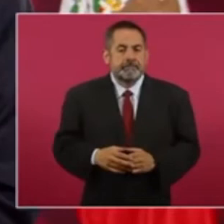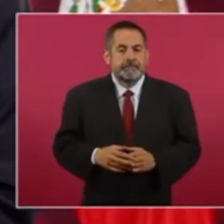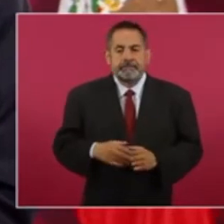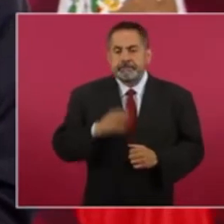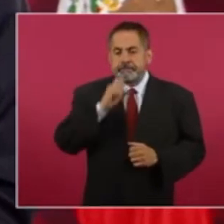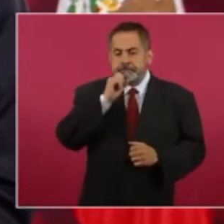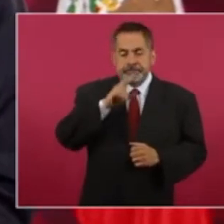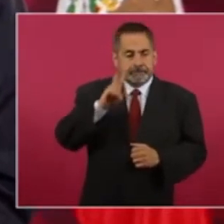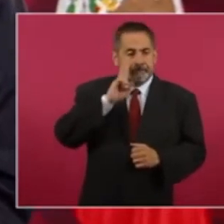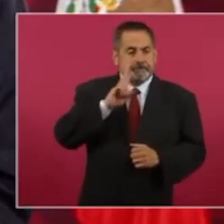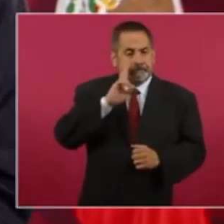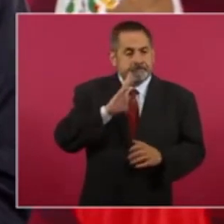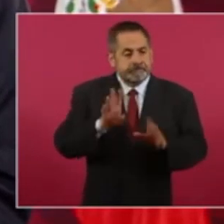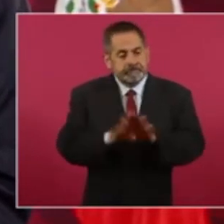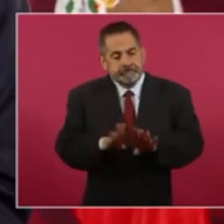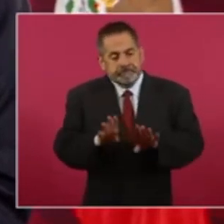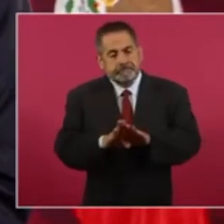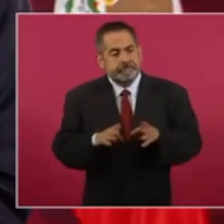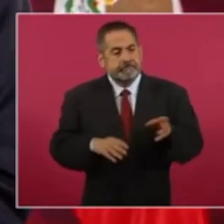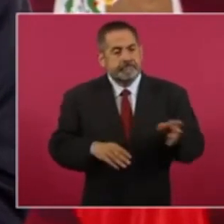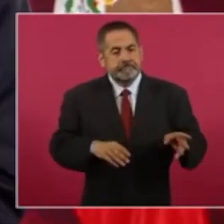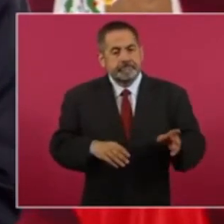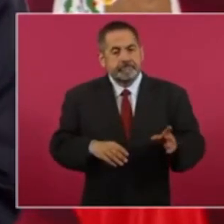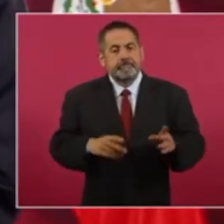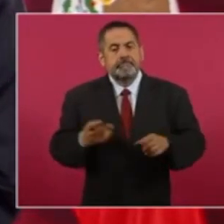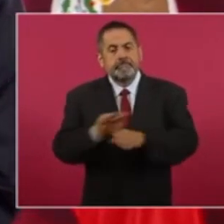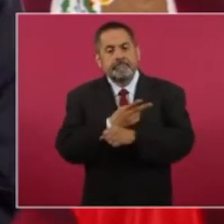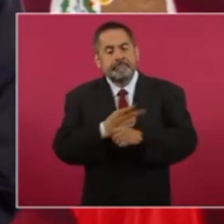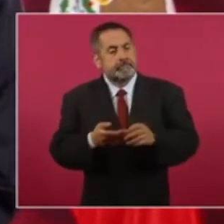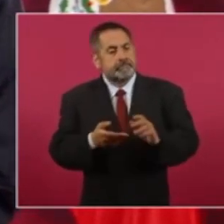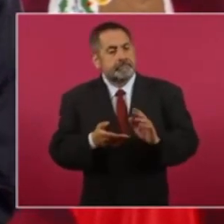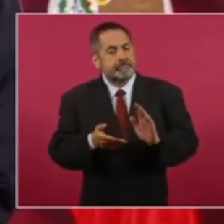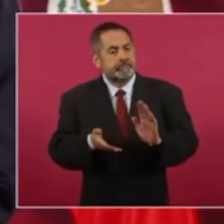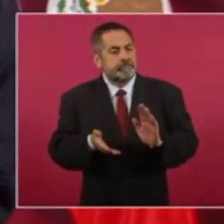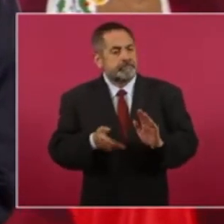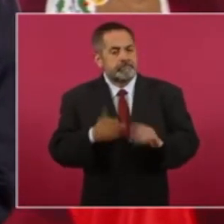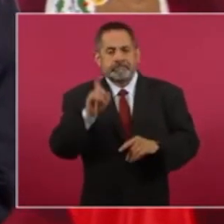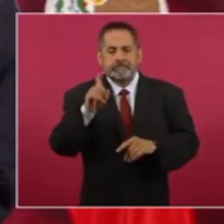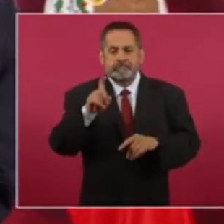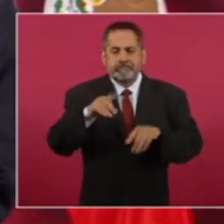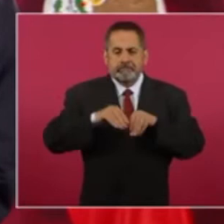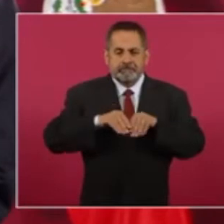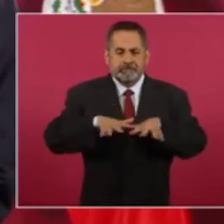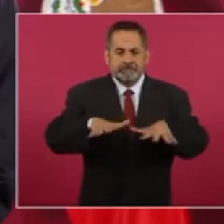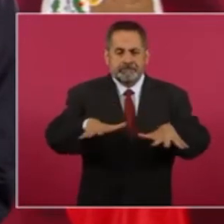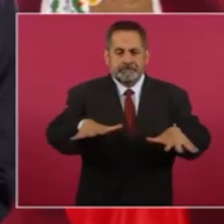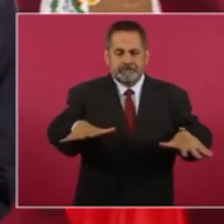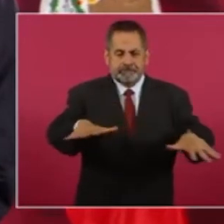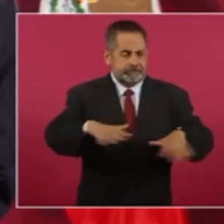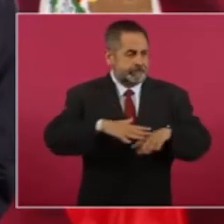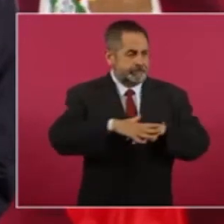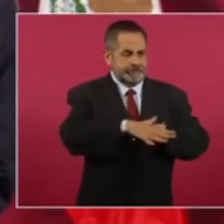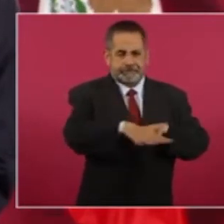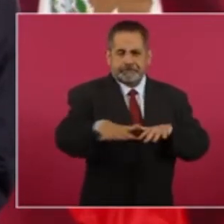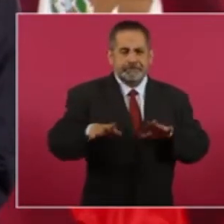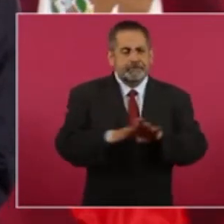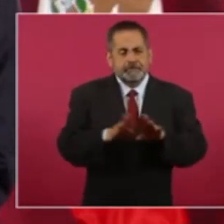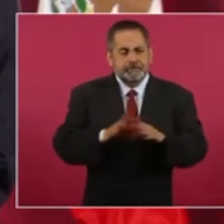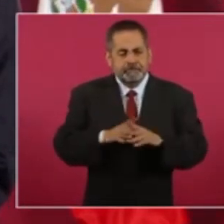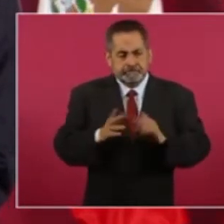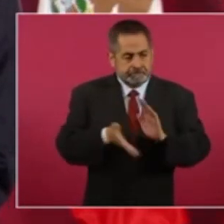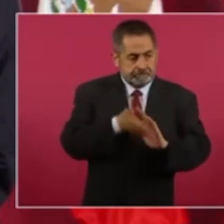supervisar cómo va lo de la construcción del distrito de riego. Y